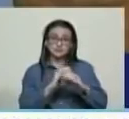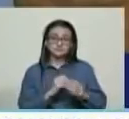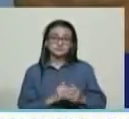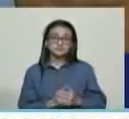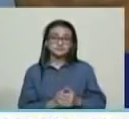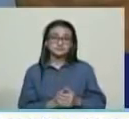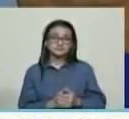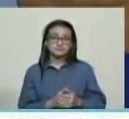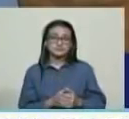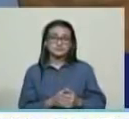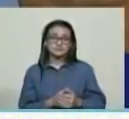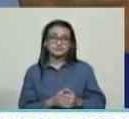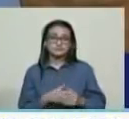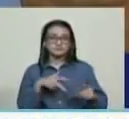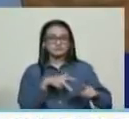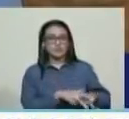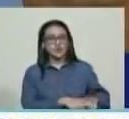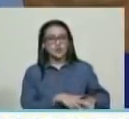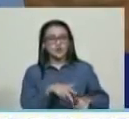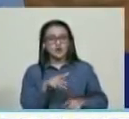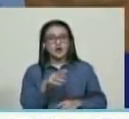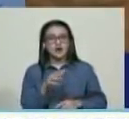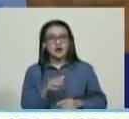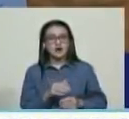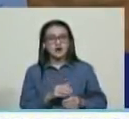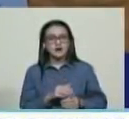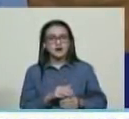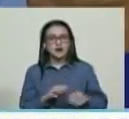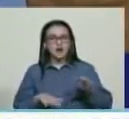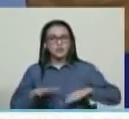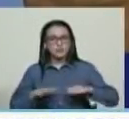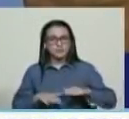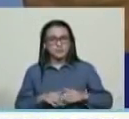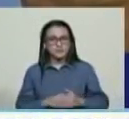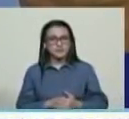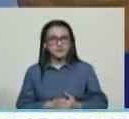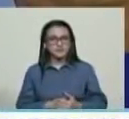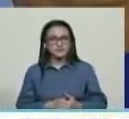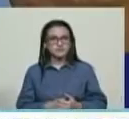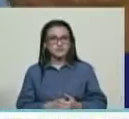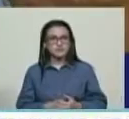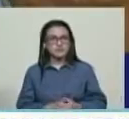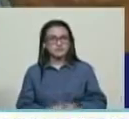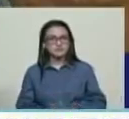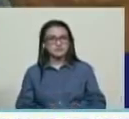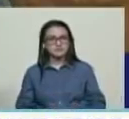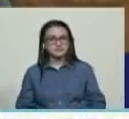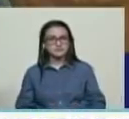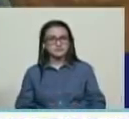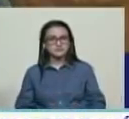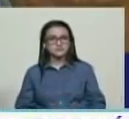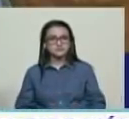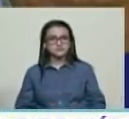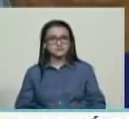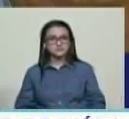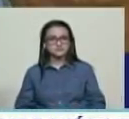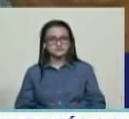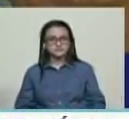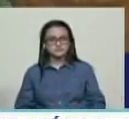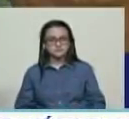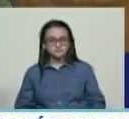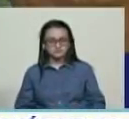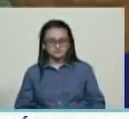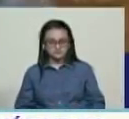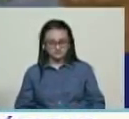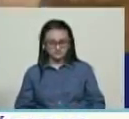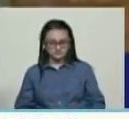en Carúpano, en Río Caribe. No Bermúdez, y Mariño en Cariaco. Mariño en